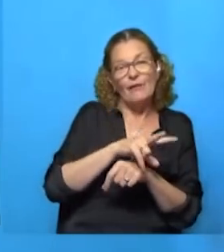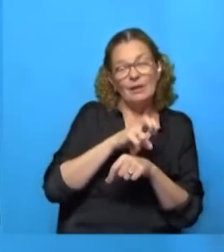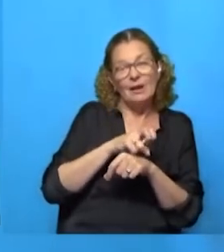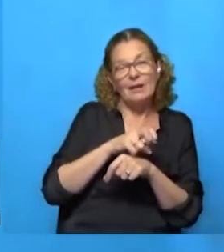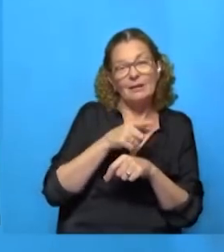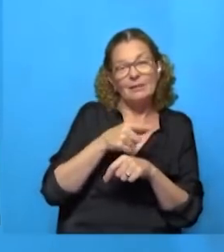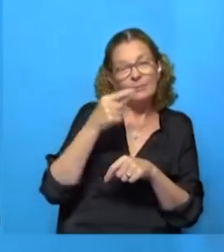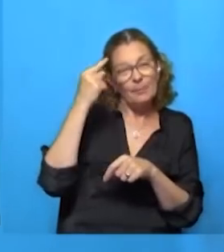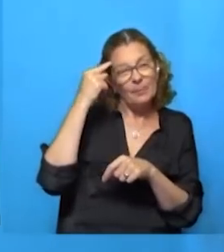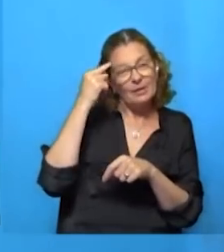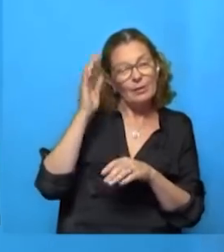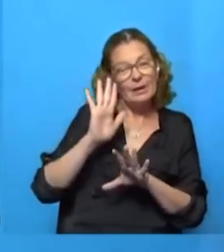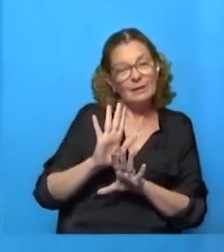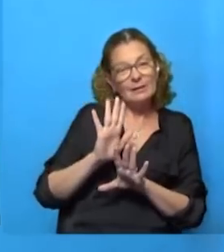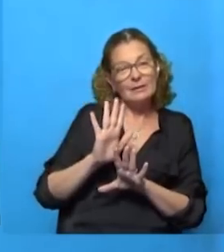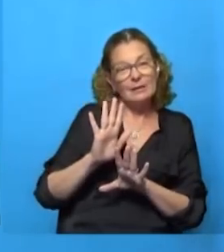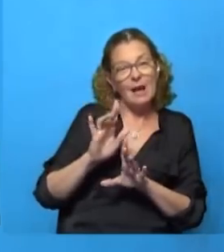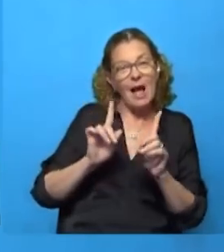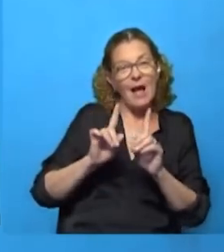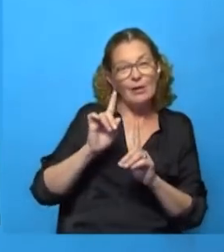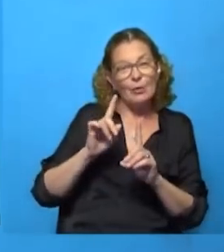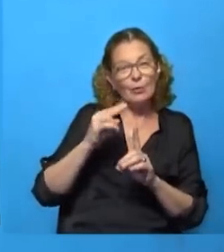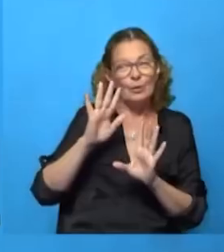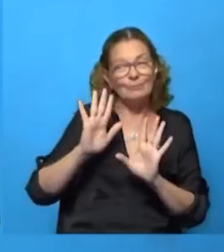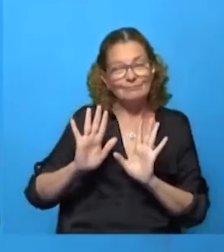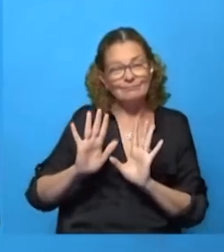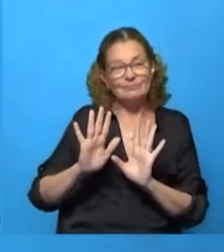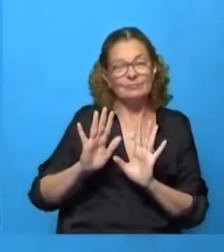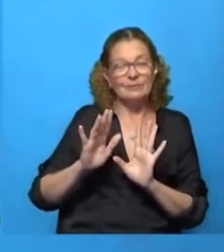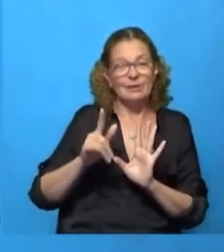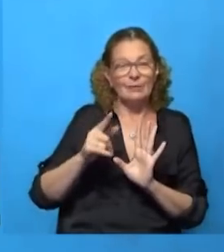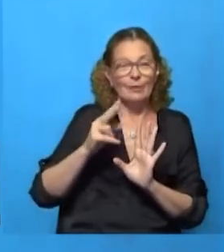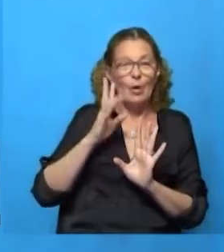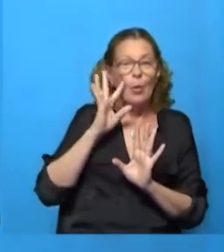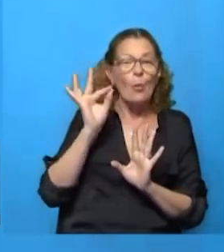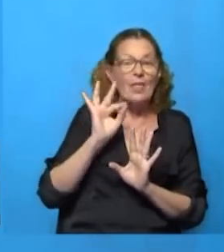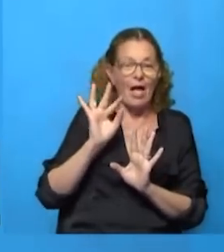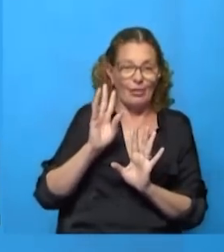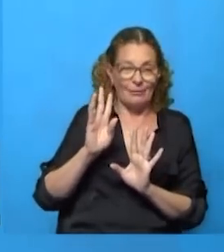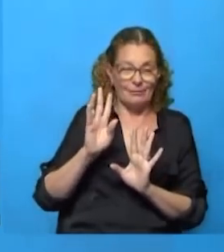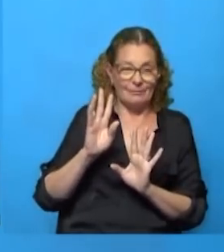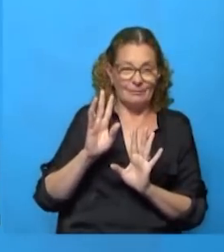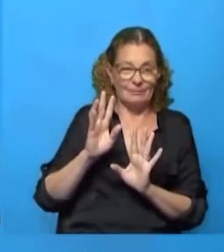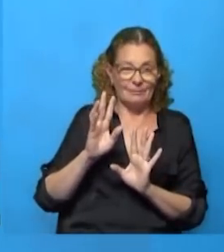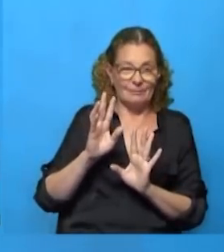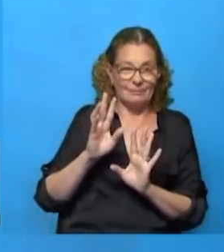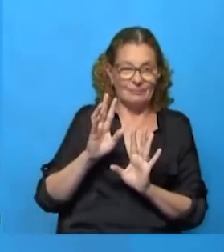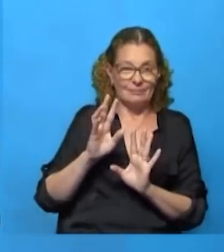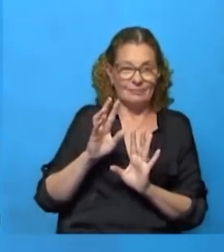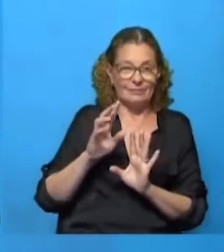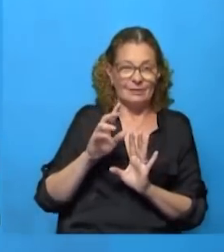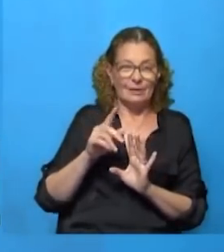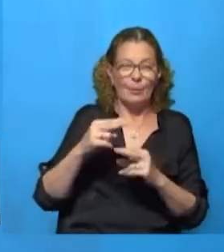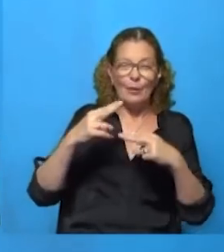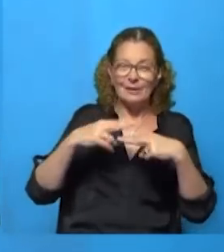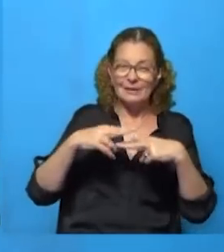creo que ahí hay algunos elementos que tendrían que tener cuidado el